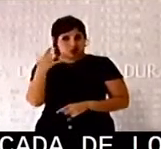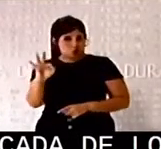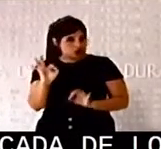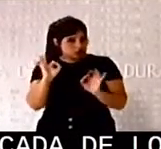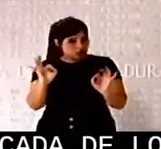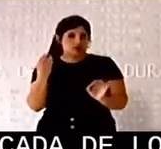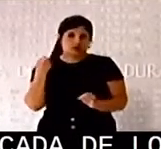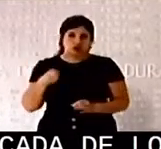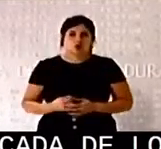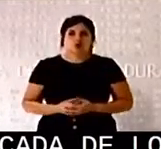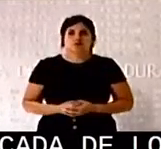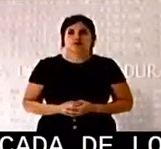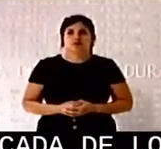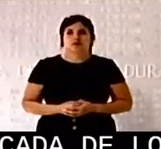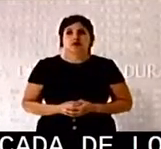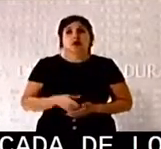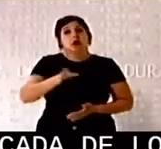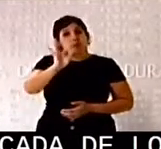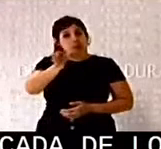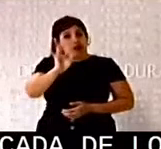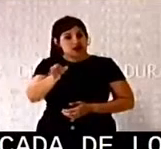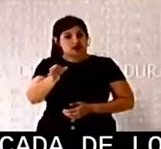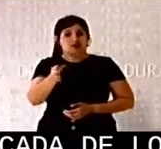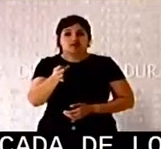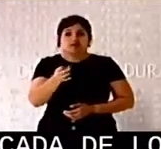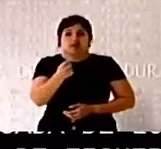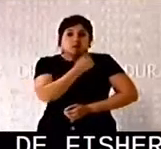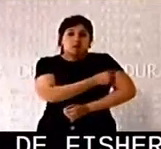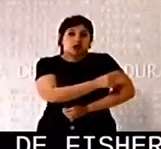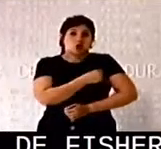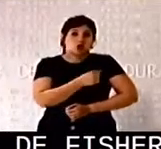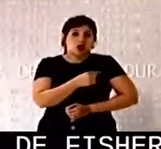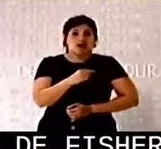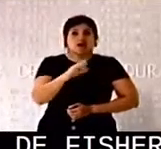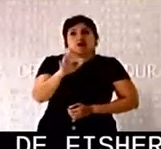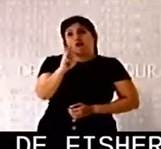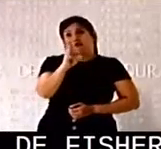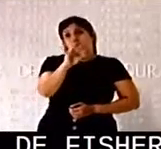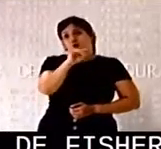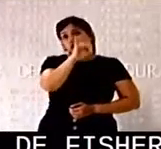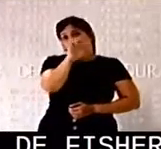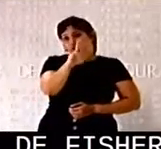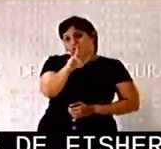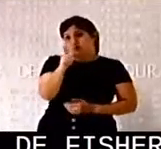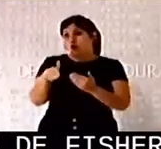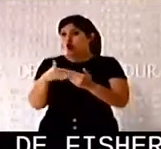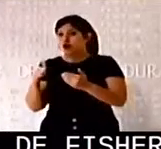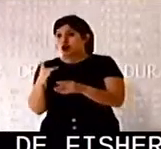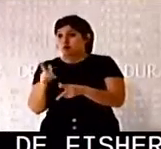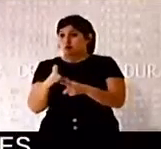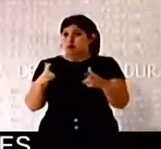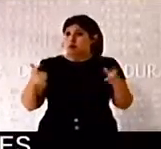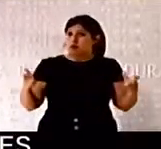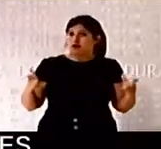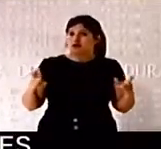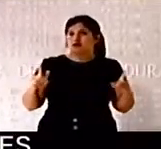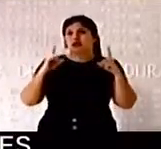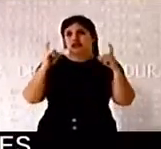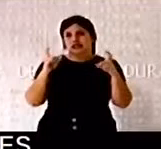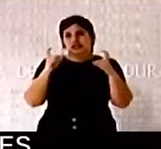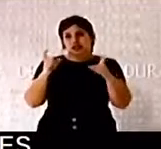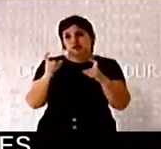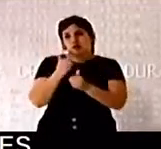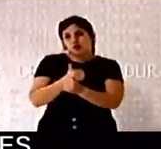Es verdad que si tenemos más vacunas de Pfizer y si tenemos más vacunas de Moderna, pues intentaremos priorizar que las vacunas